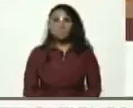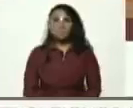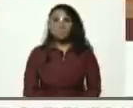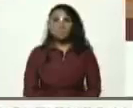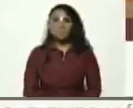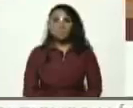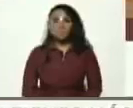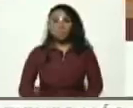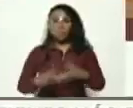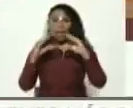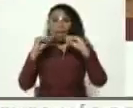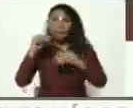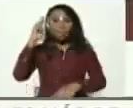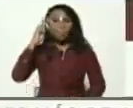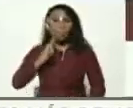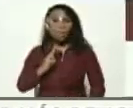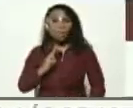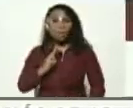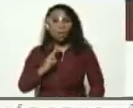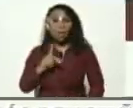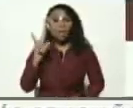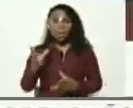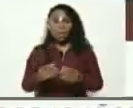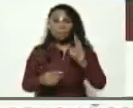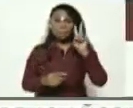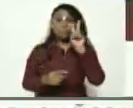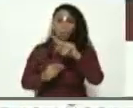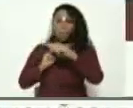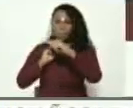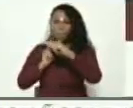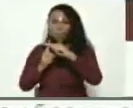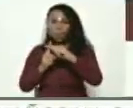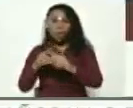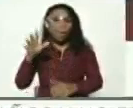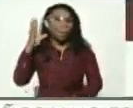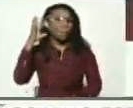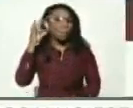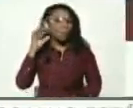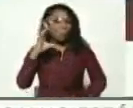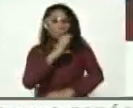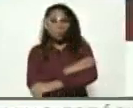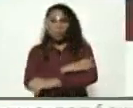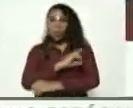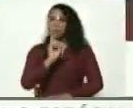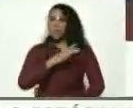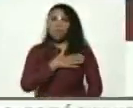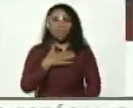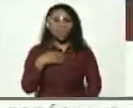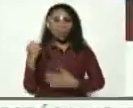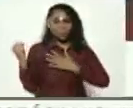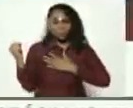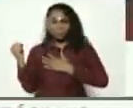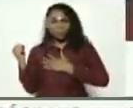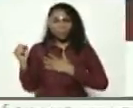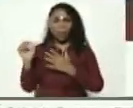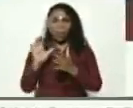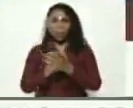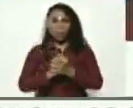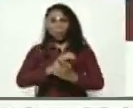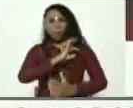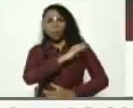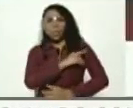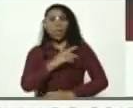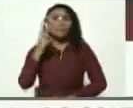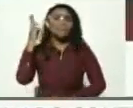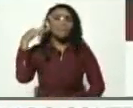Hablamos de Bolívar, el que al darse cuenta que las damas de la oligarquía limeña no querían bailar con su amigo y general mulato